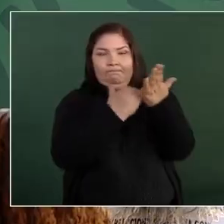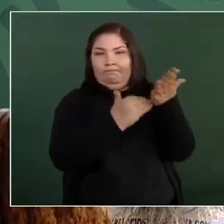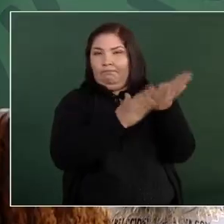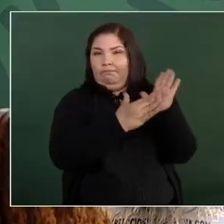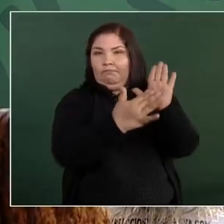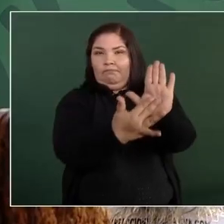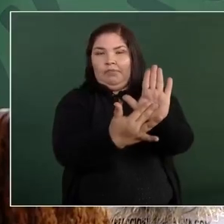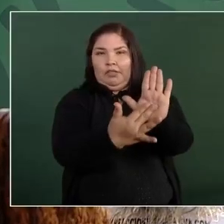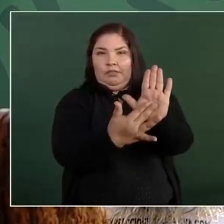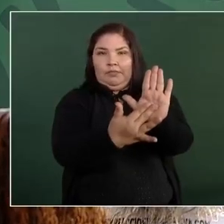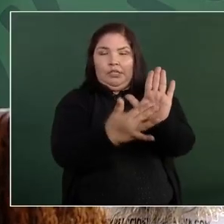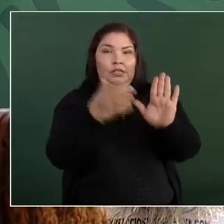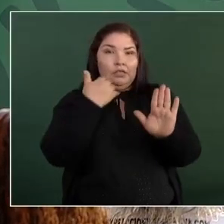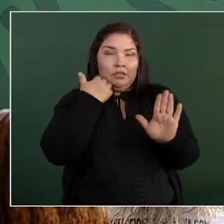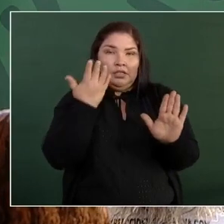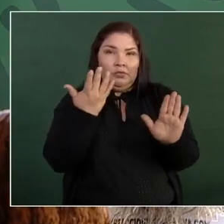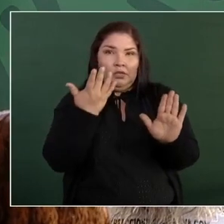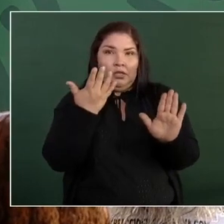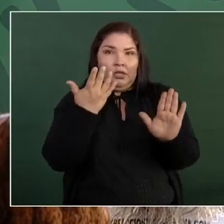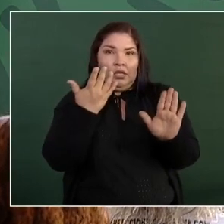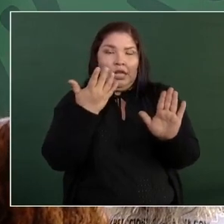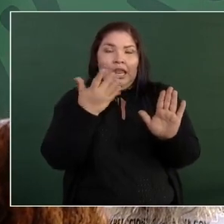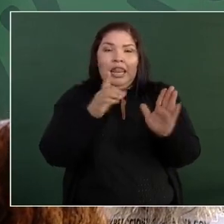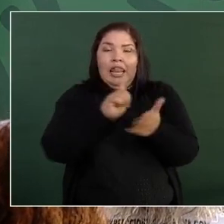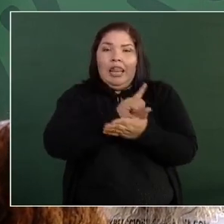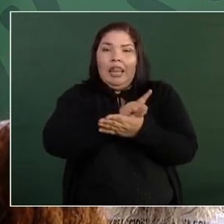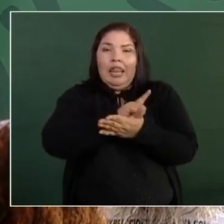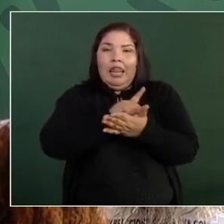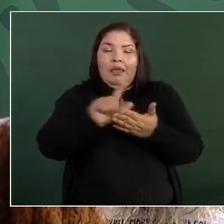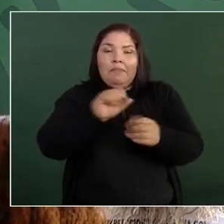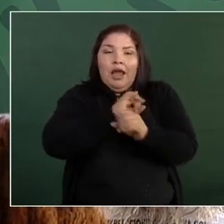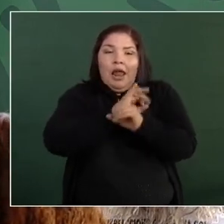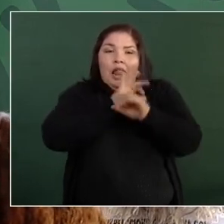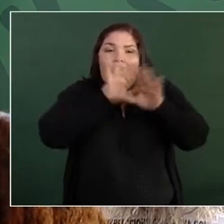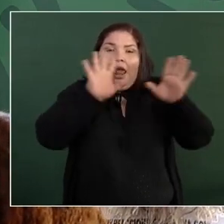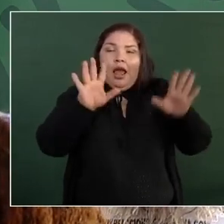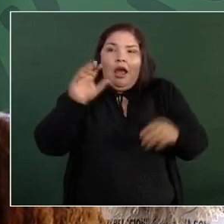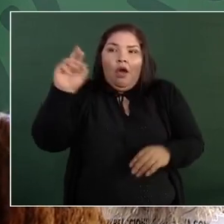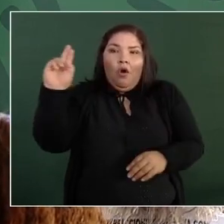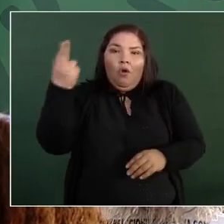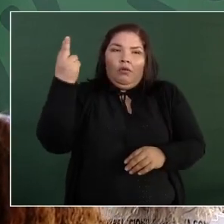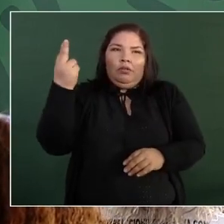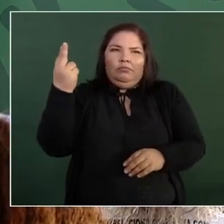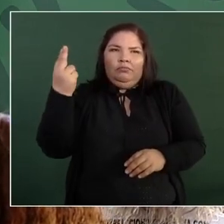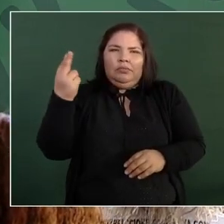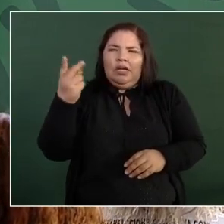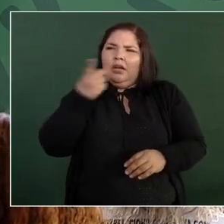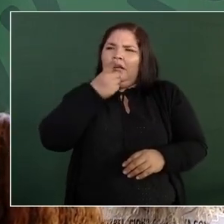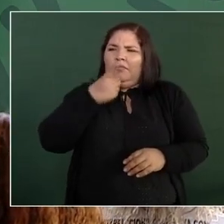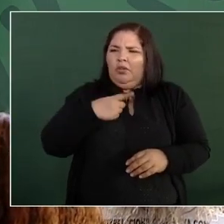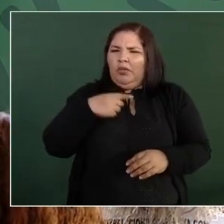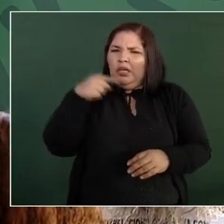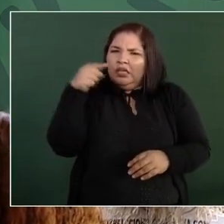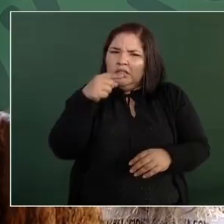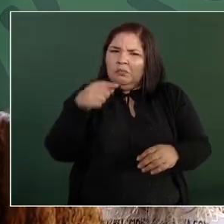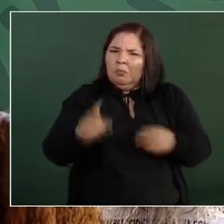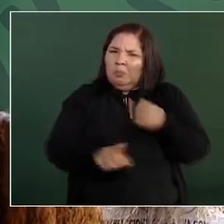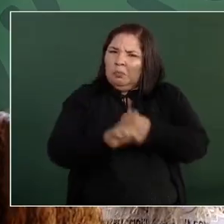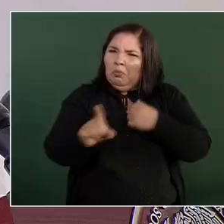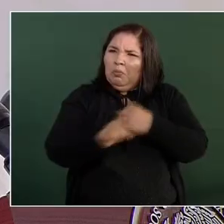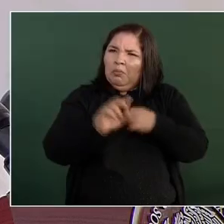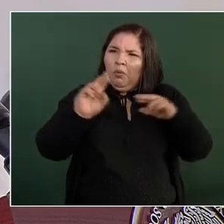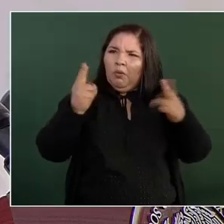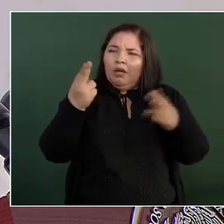¿Qué queremos? Nada más. Que se limpie la universidad. Alguien me dijo, oye, pues es un problema muy fuerte ese. No, en la lucha contra